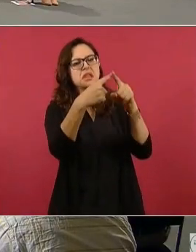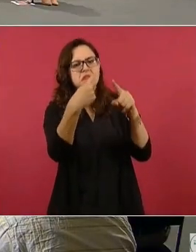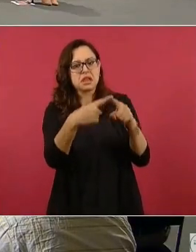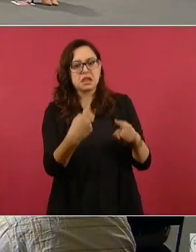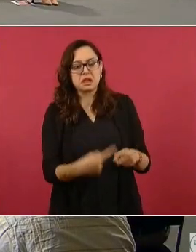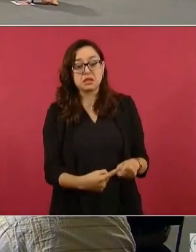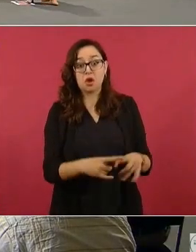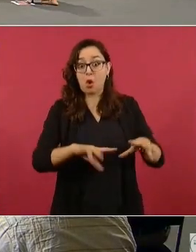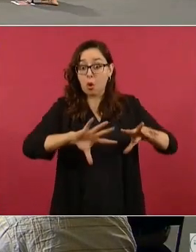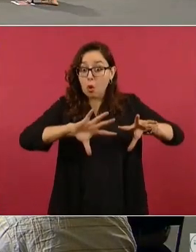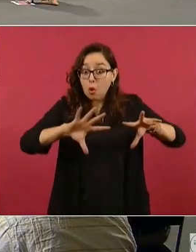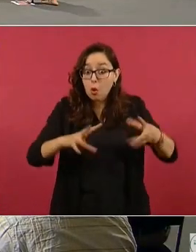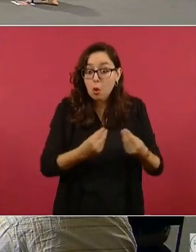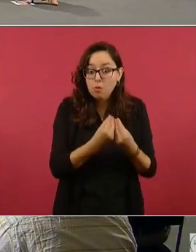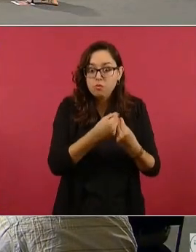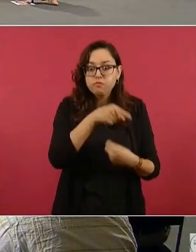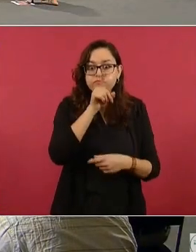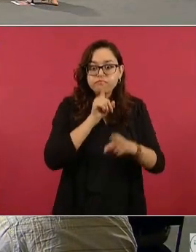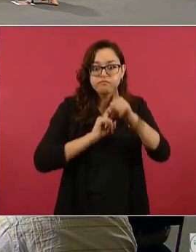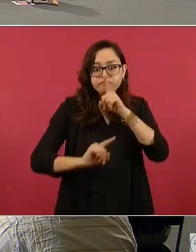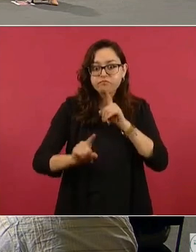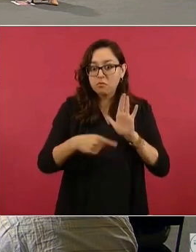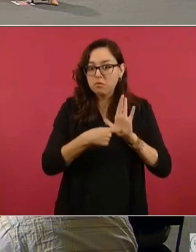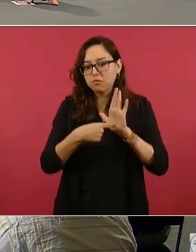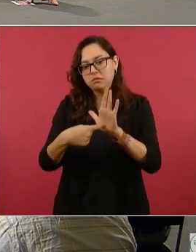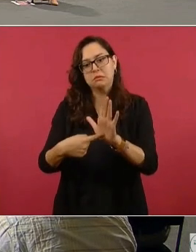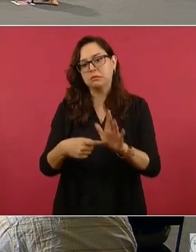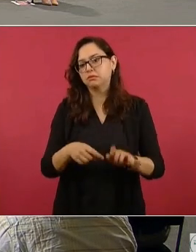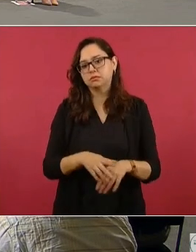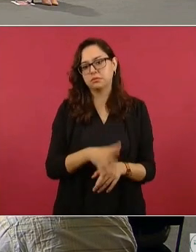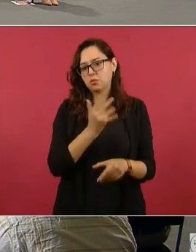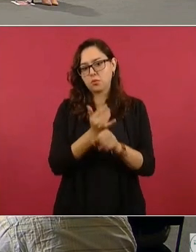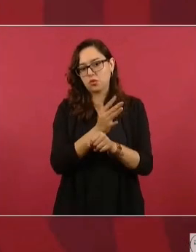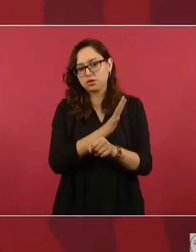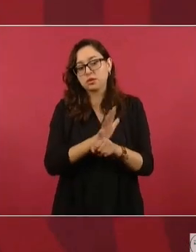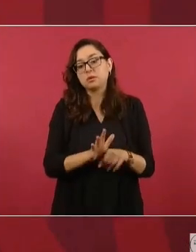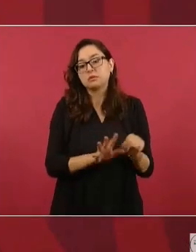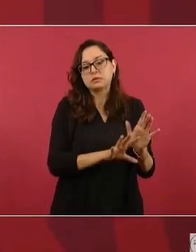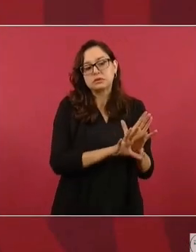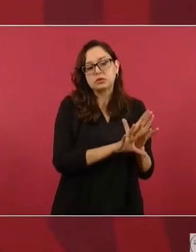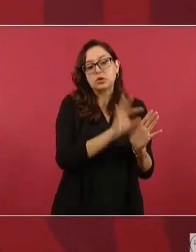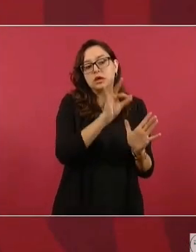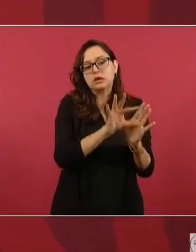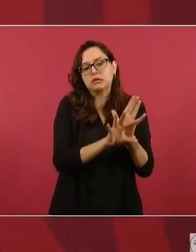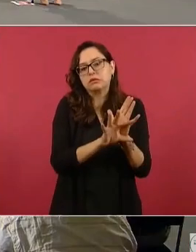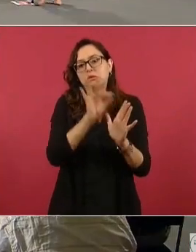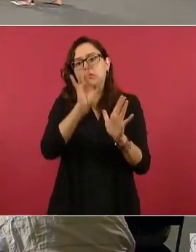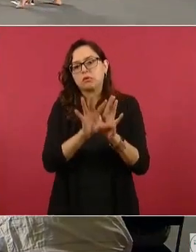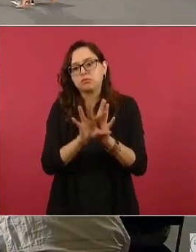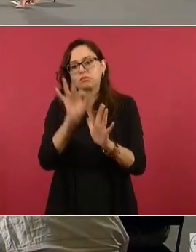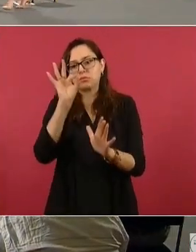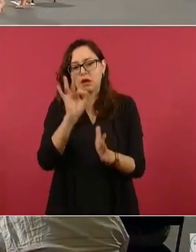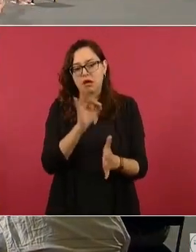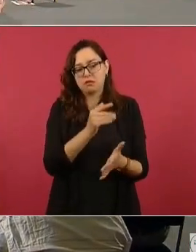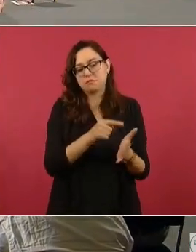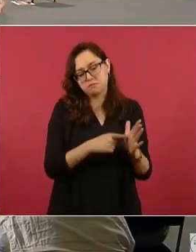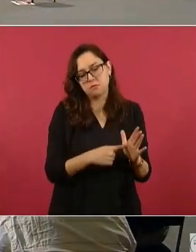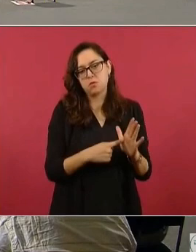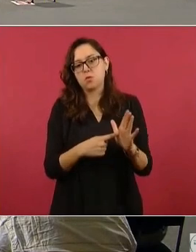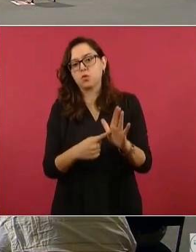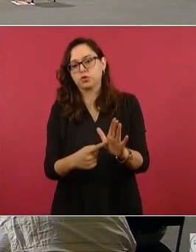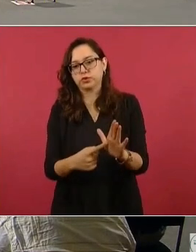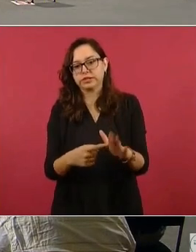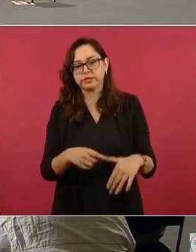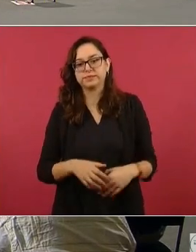mentiras, sino es una muestra, ¿no? Nada más. A ver, se ve.